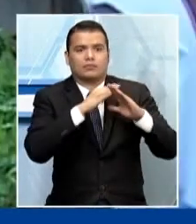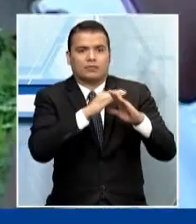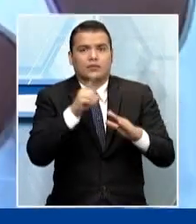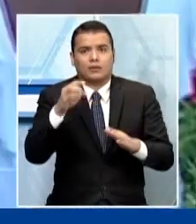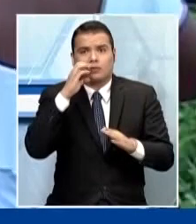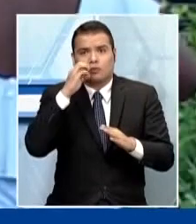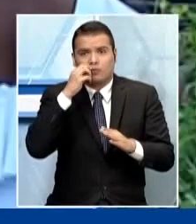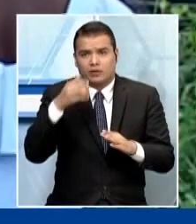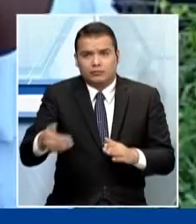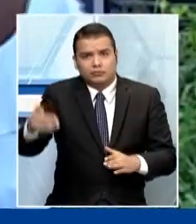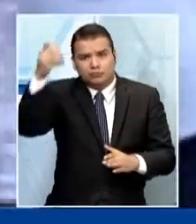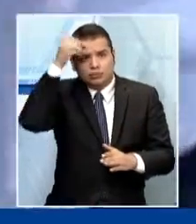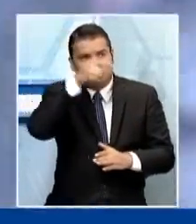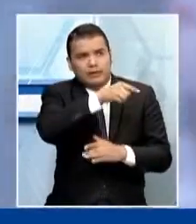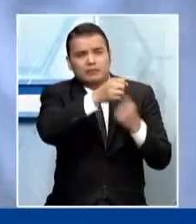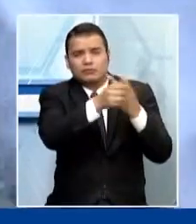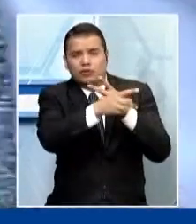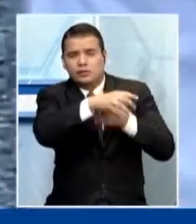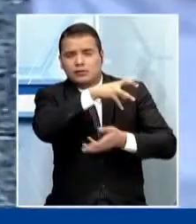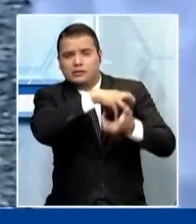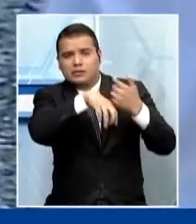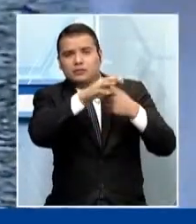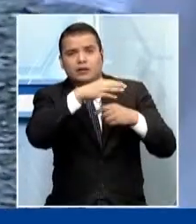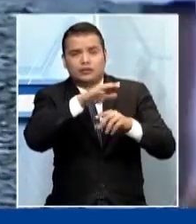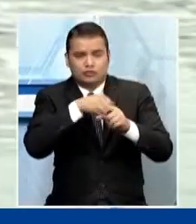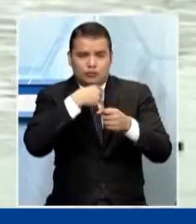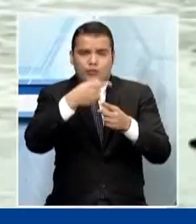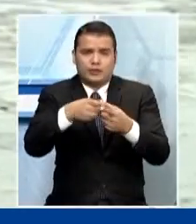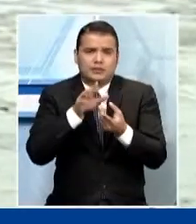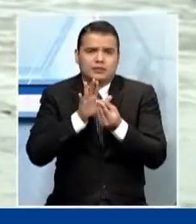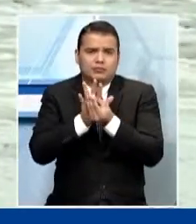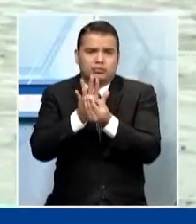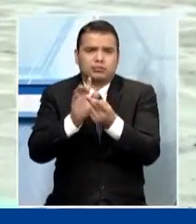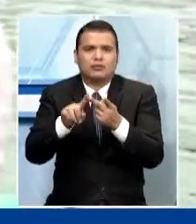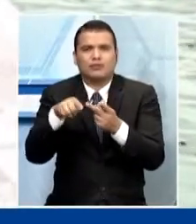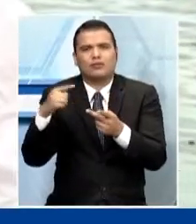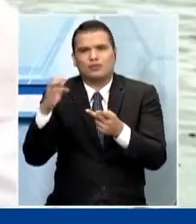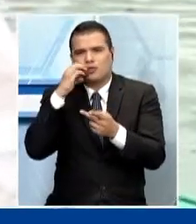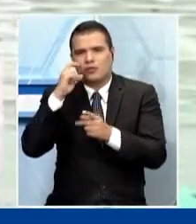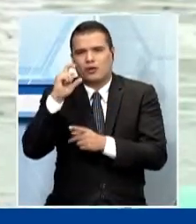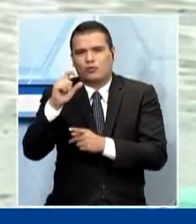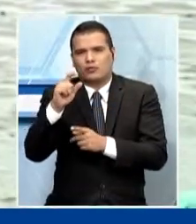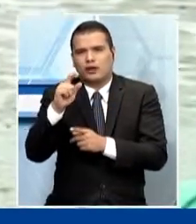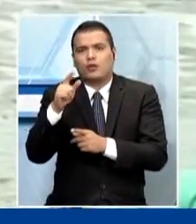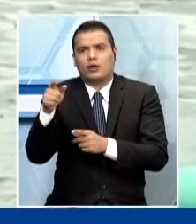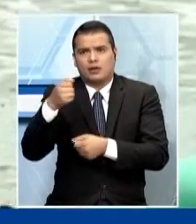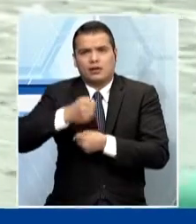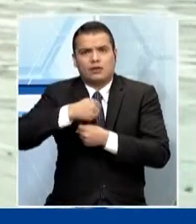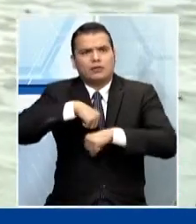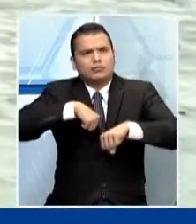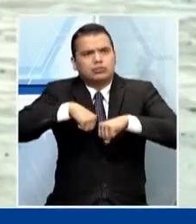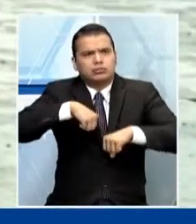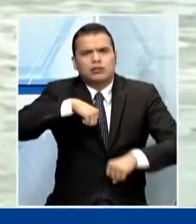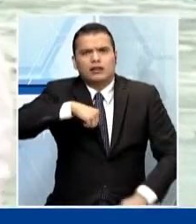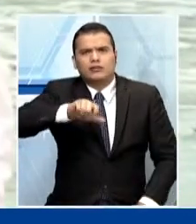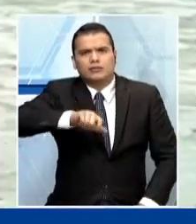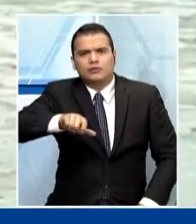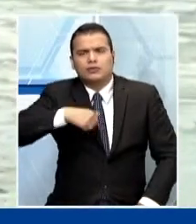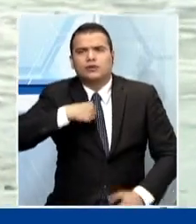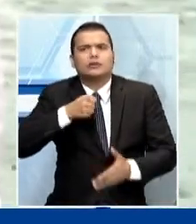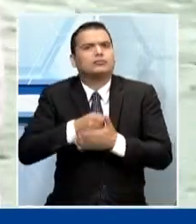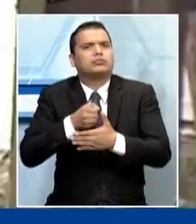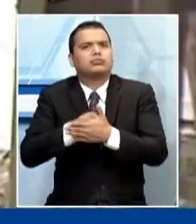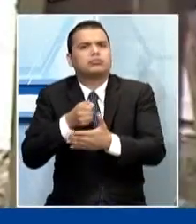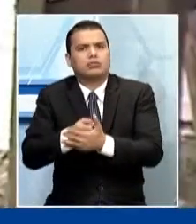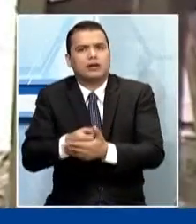ambiente violento. Él y su familia fueron víctimas de desplazamiento. Su cuñado, un defensor de derechos humanos, fue asesinado y tuvieron que vivir en un hogar de paso